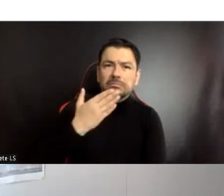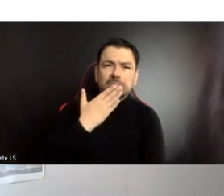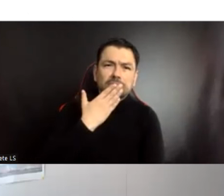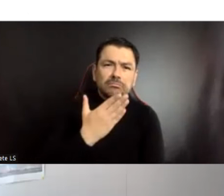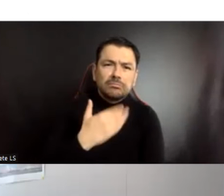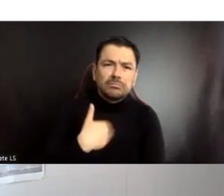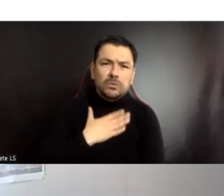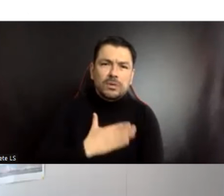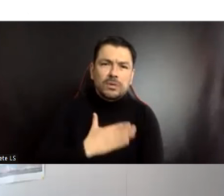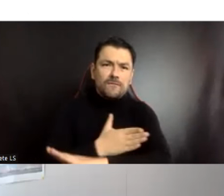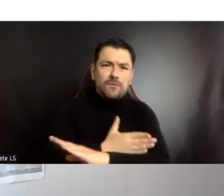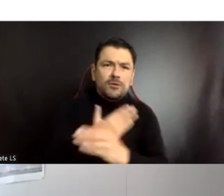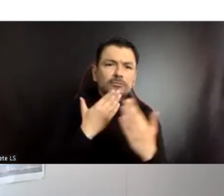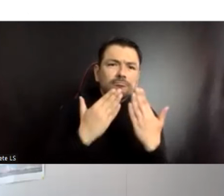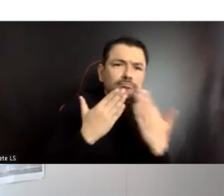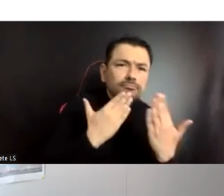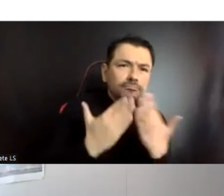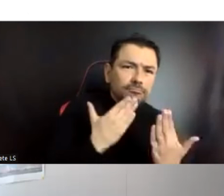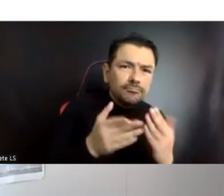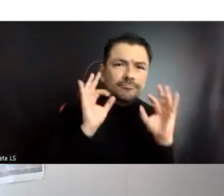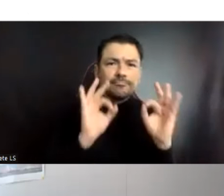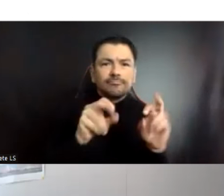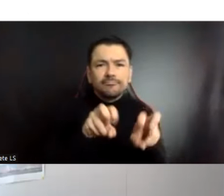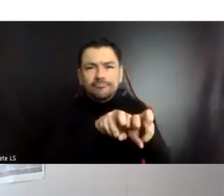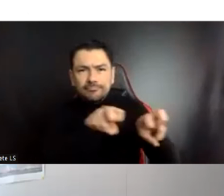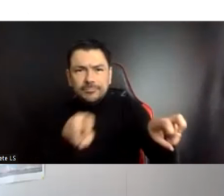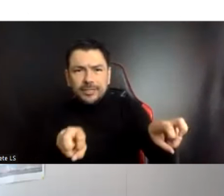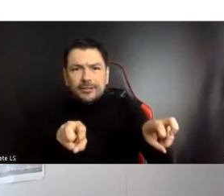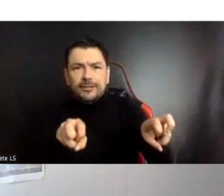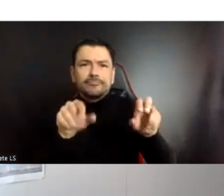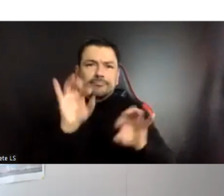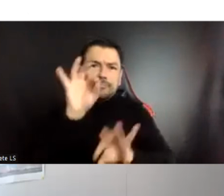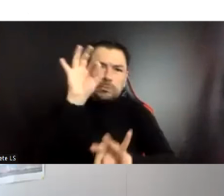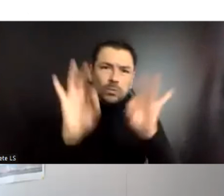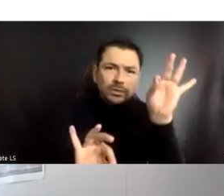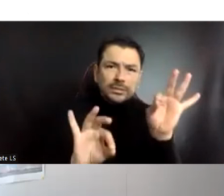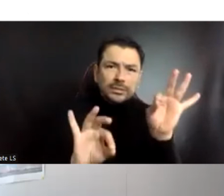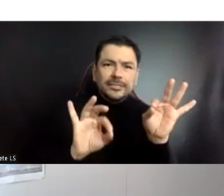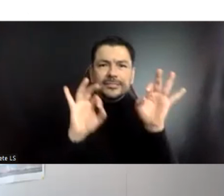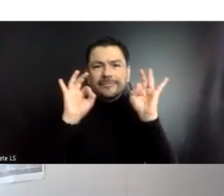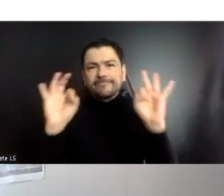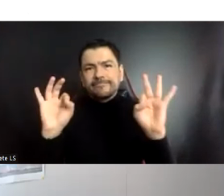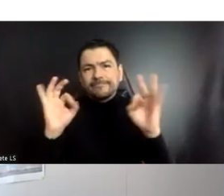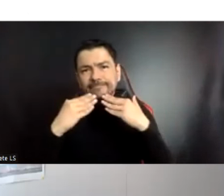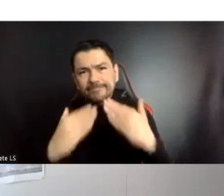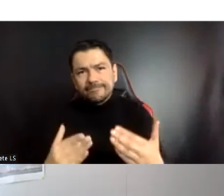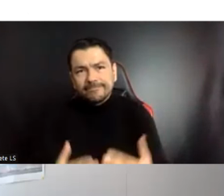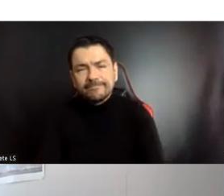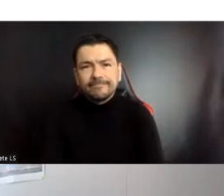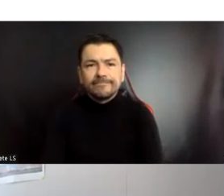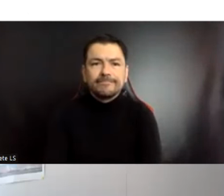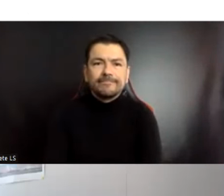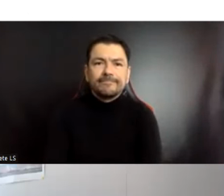por unirse a nosotros en el panel, en preguntas y respuestas. Y mis tips sobre